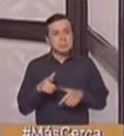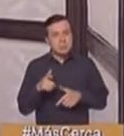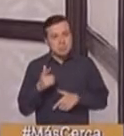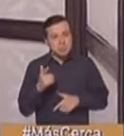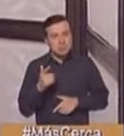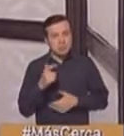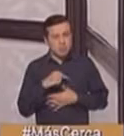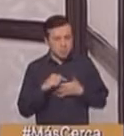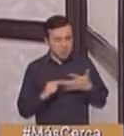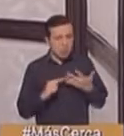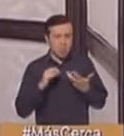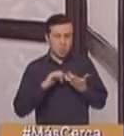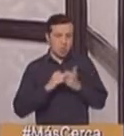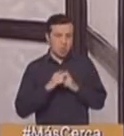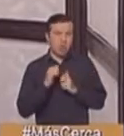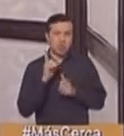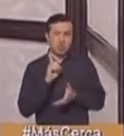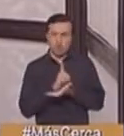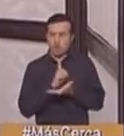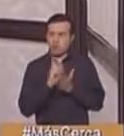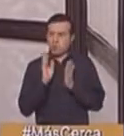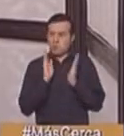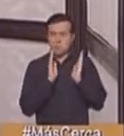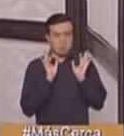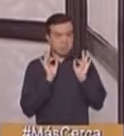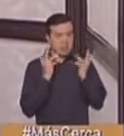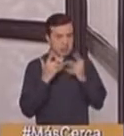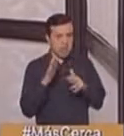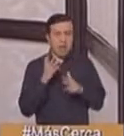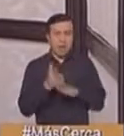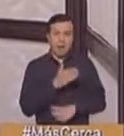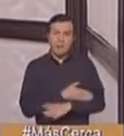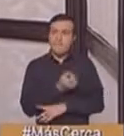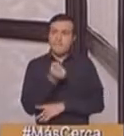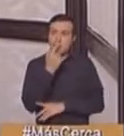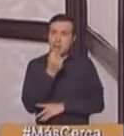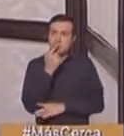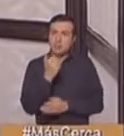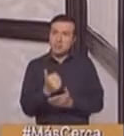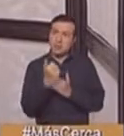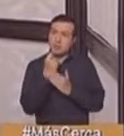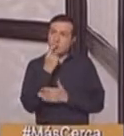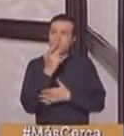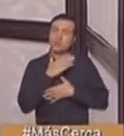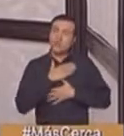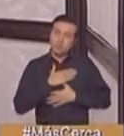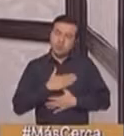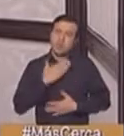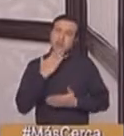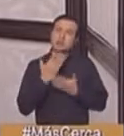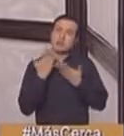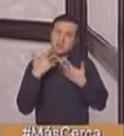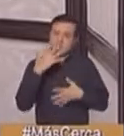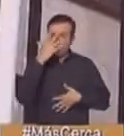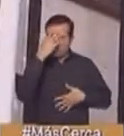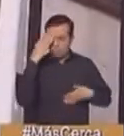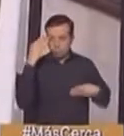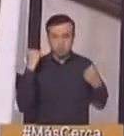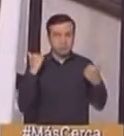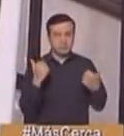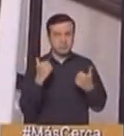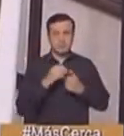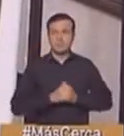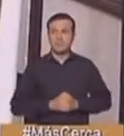que el doctor me ha tratado y los antibióticos que he tomado, dando gracias, estoy ya bien.